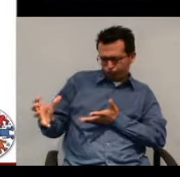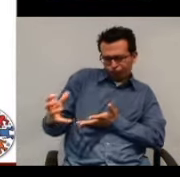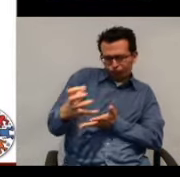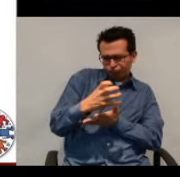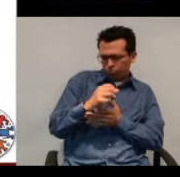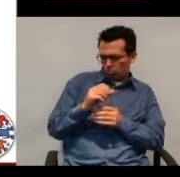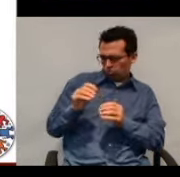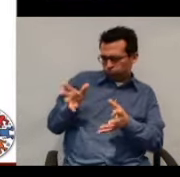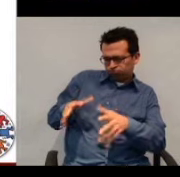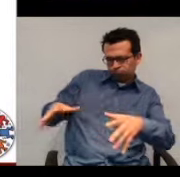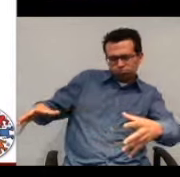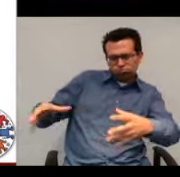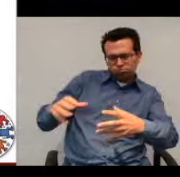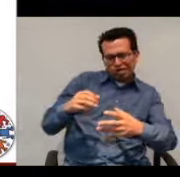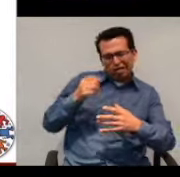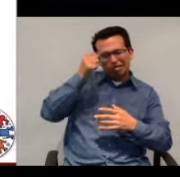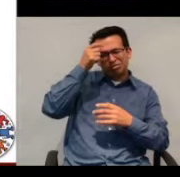la pertinencia.